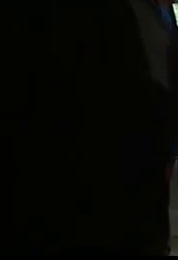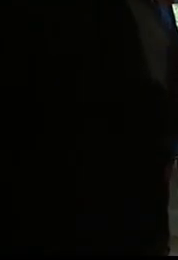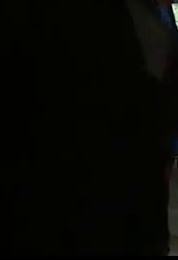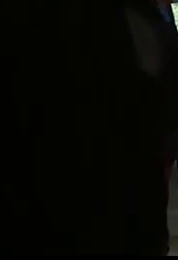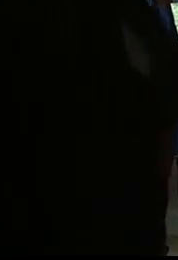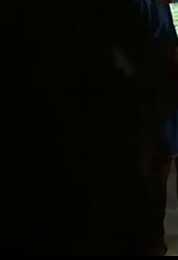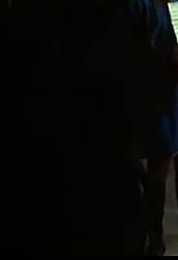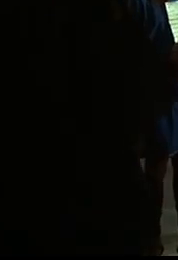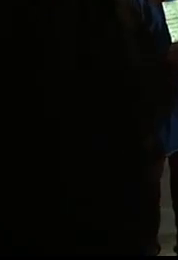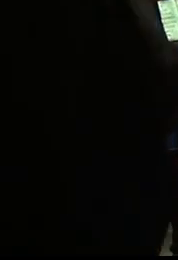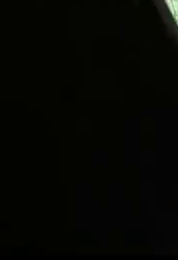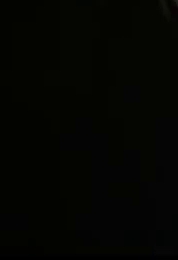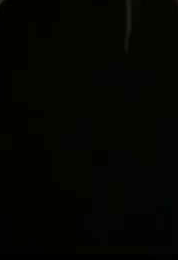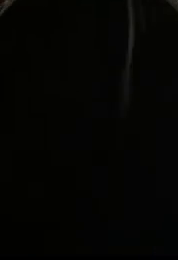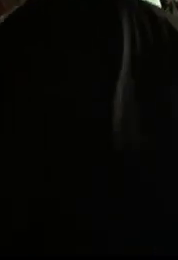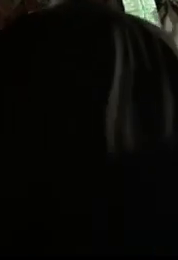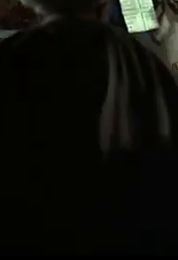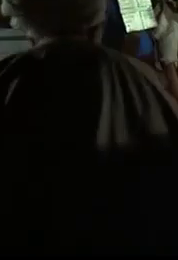¡Tomen asiento!